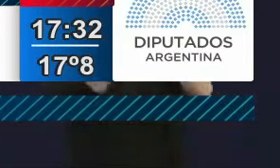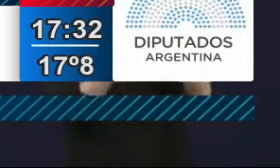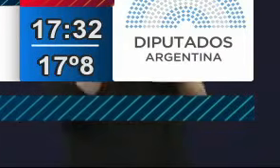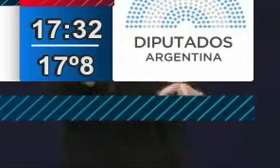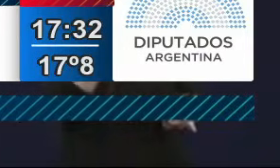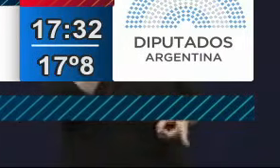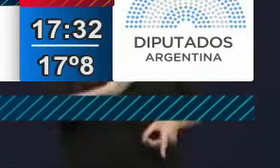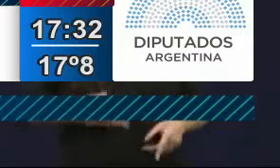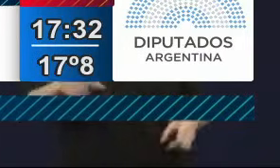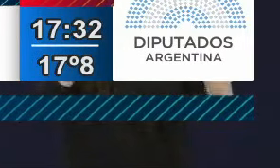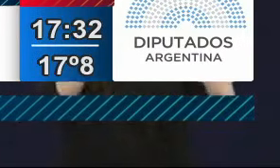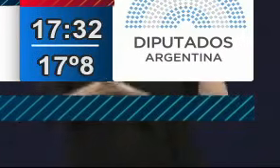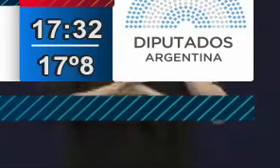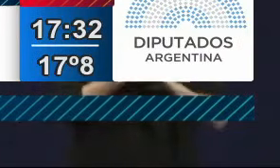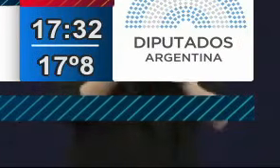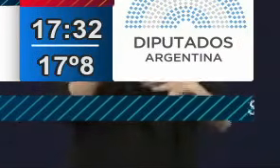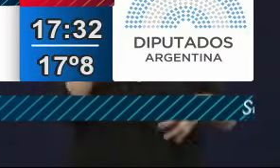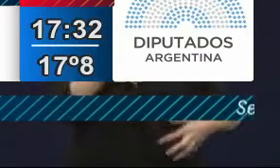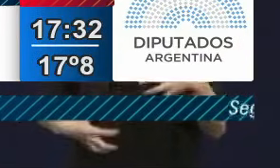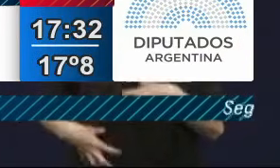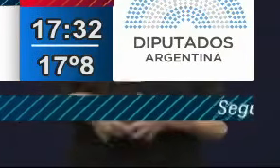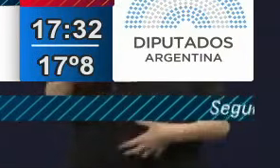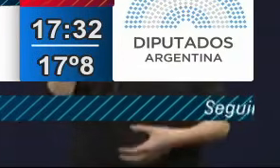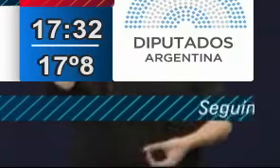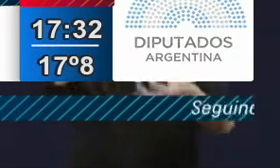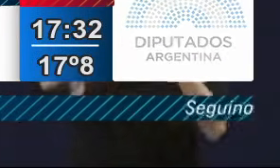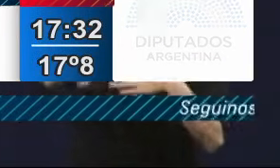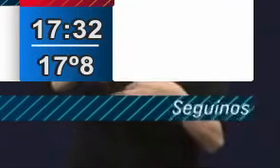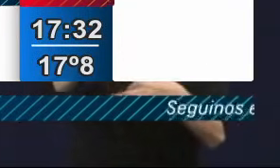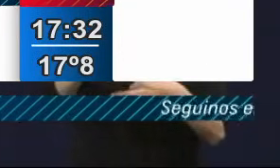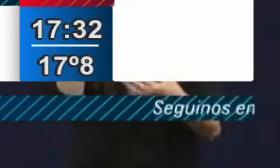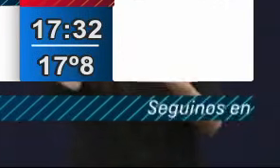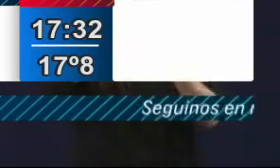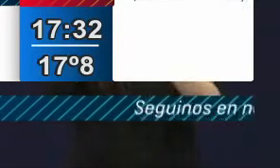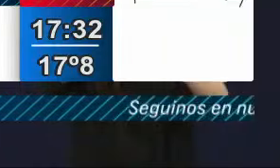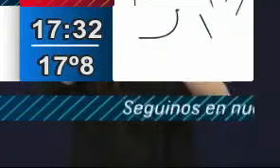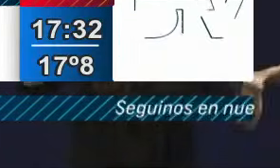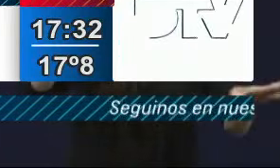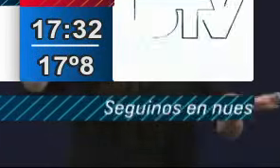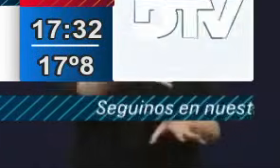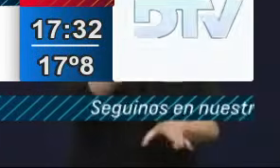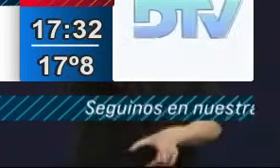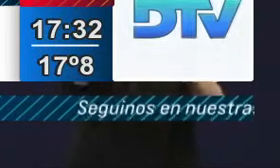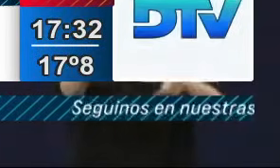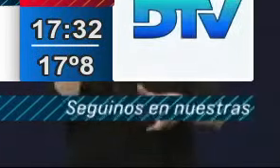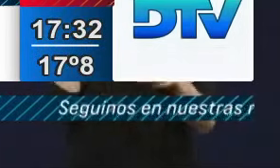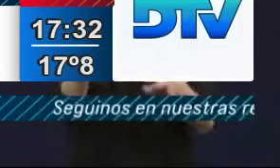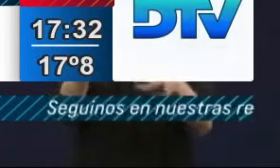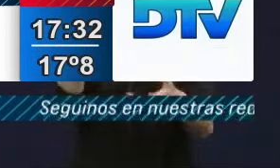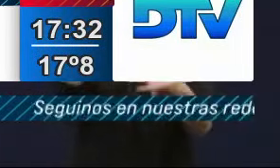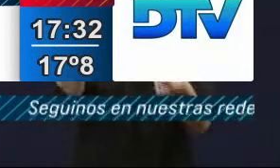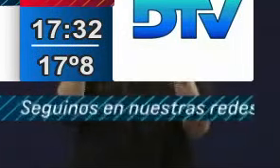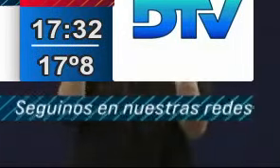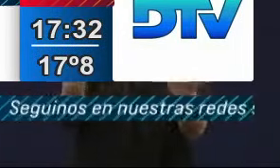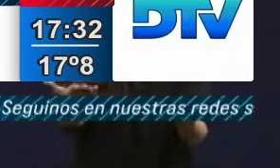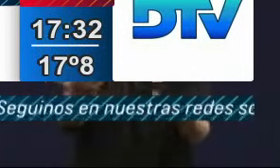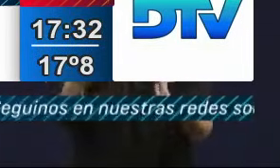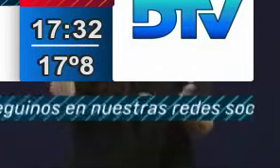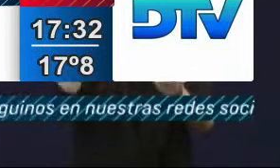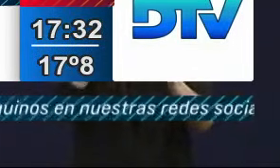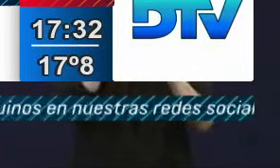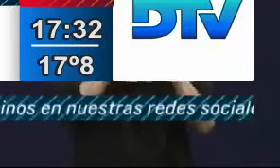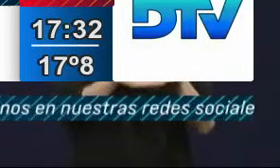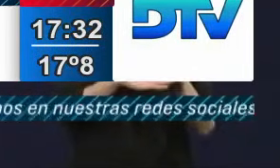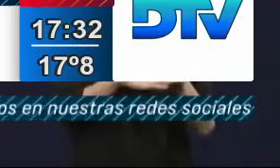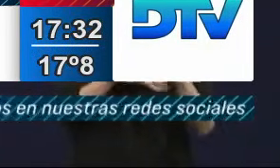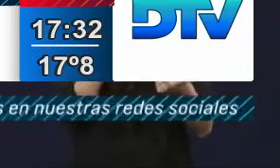acusaron de la libre portación de armas iba a ser para salir a matar gente por la calle, y hasta la venta